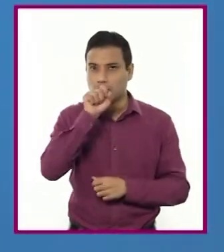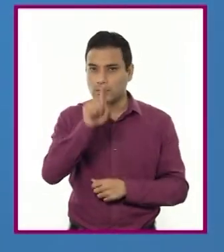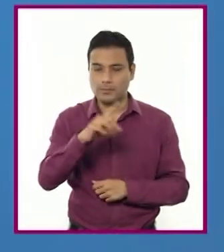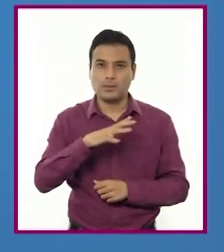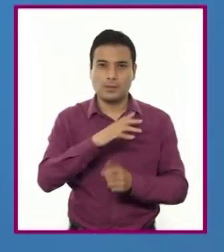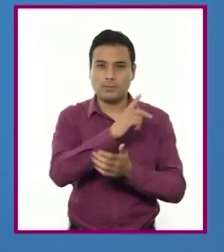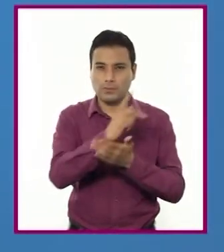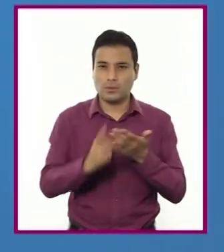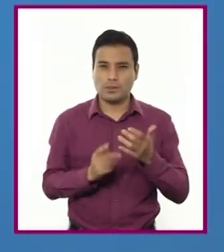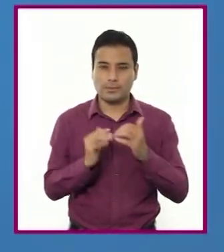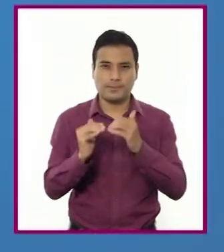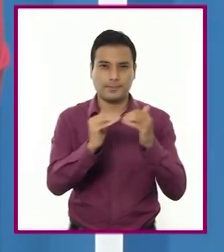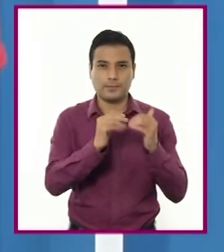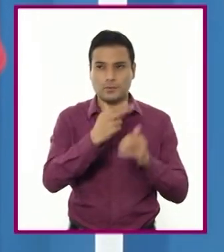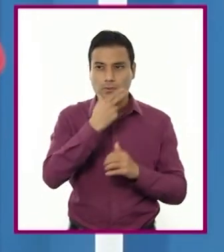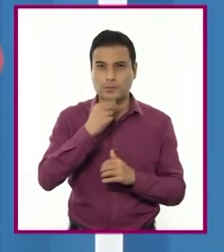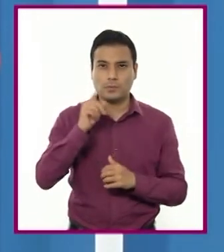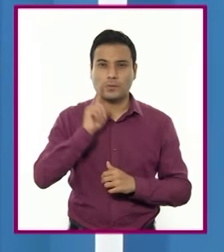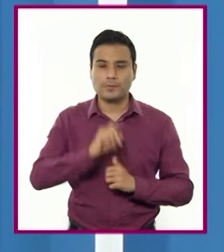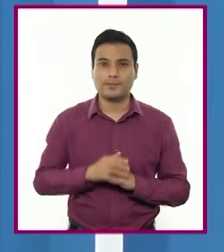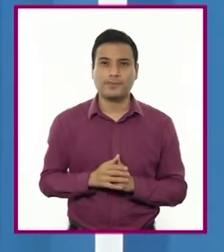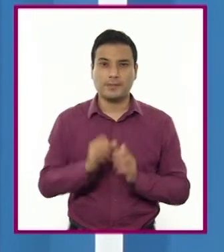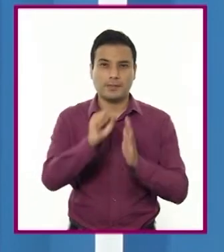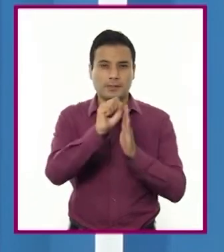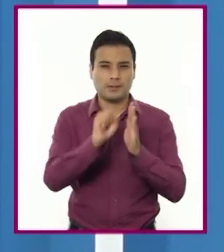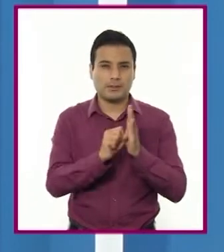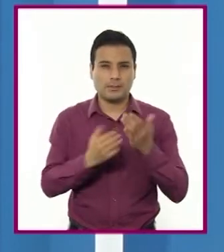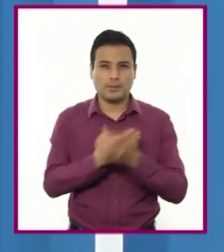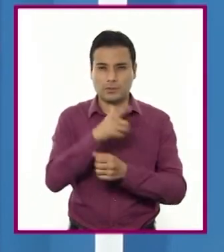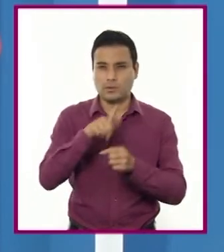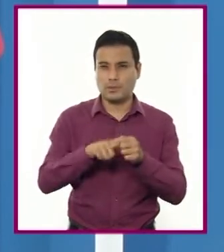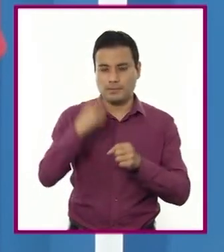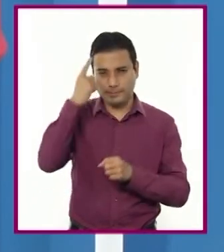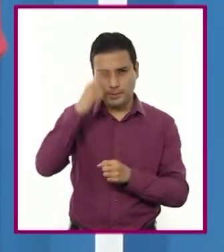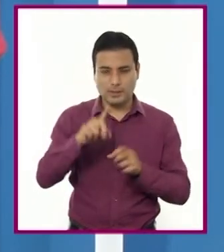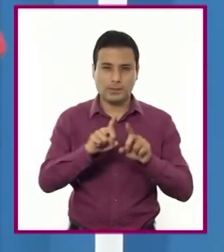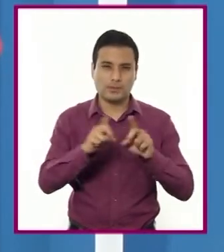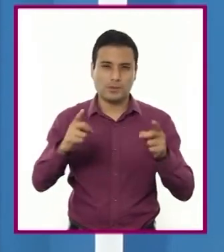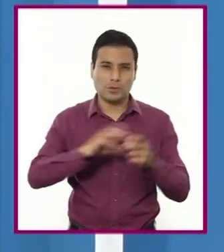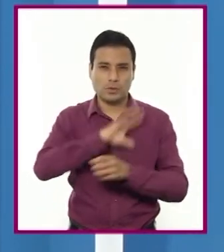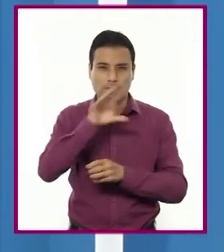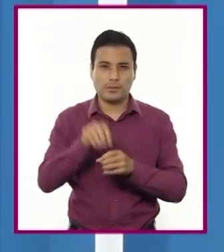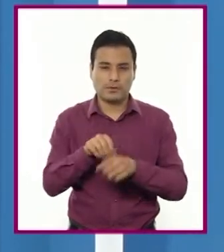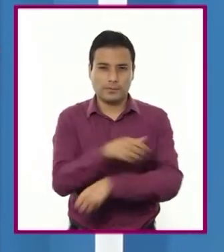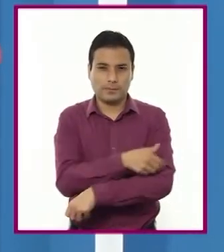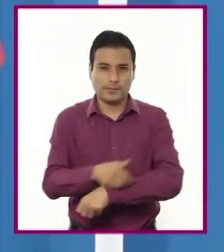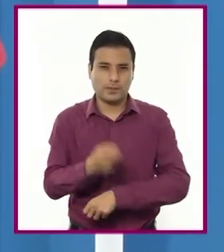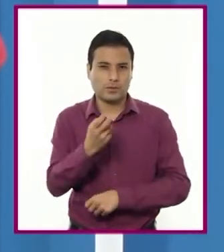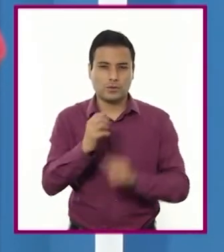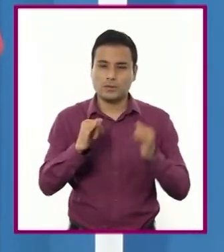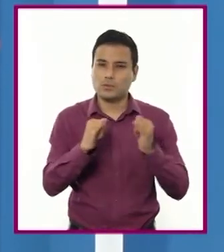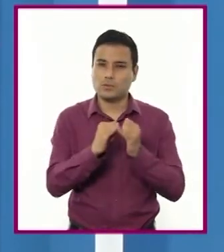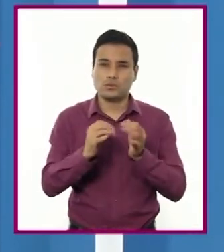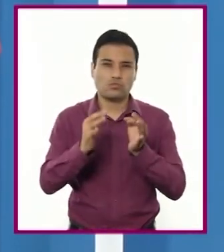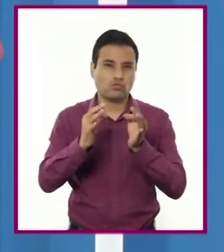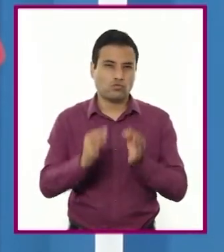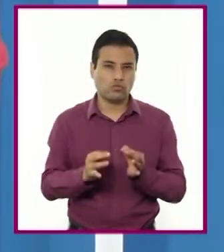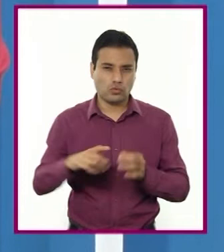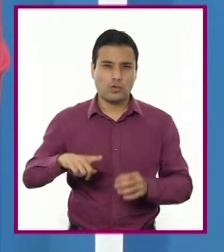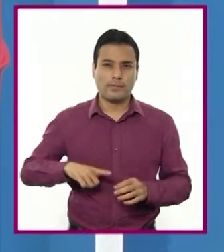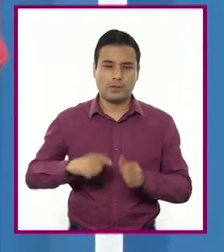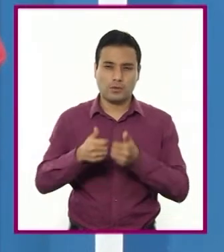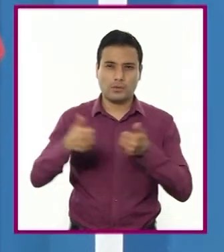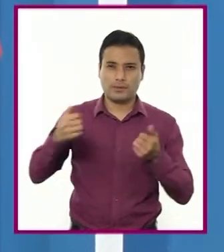género. El Sistema Nacional para el Desarrollo Integral de la Familia es un organismo público descentralizado encargado